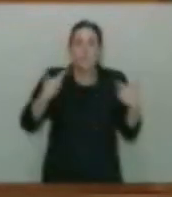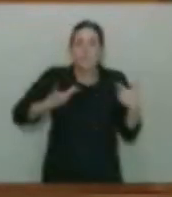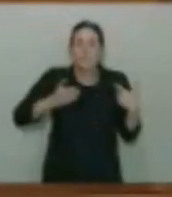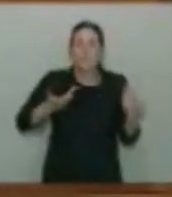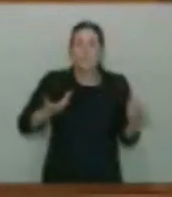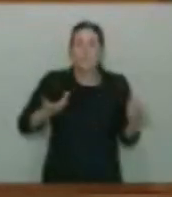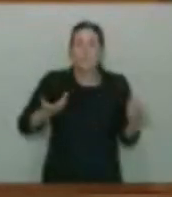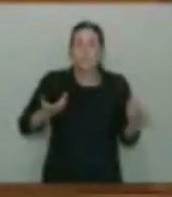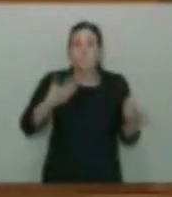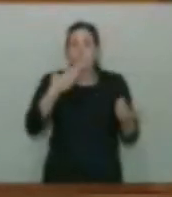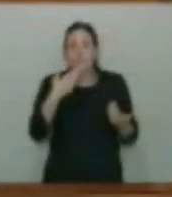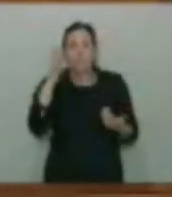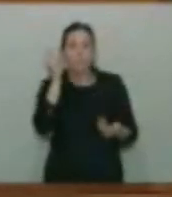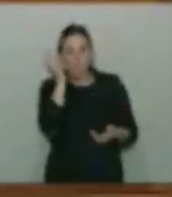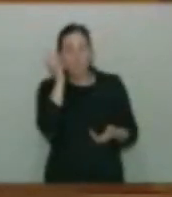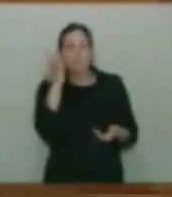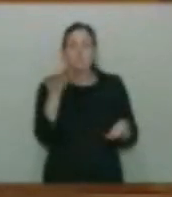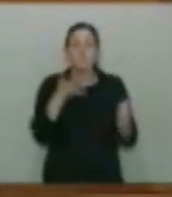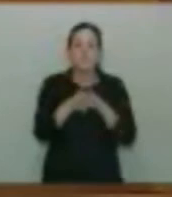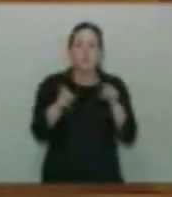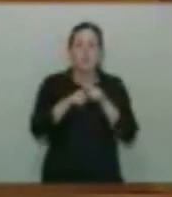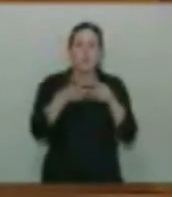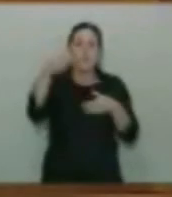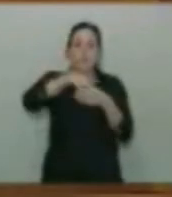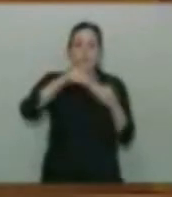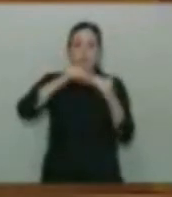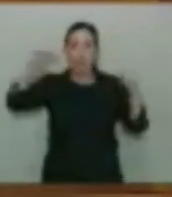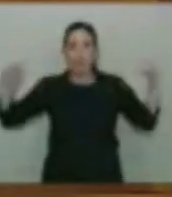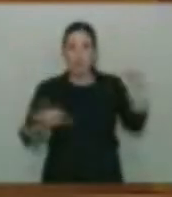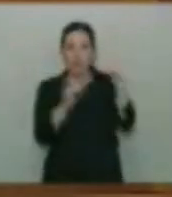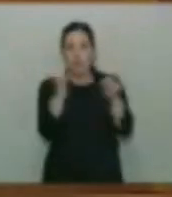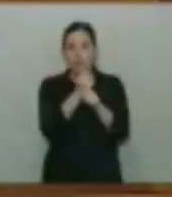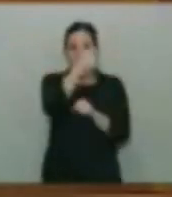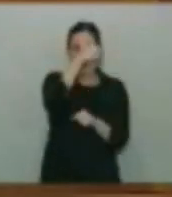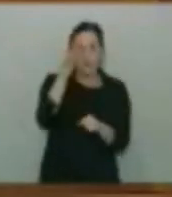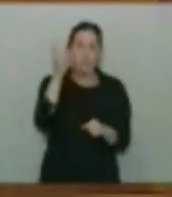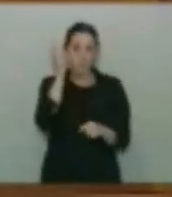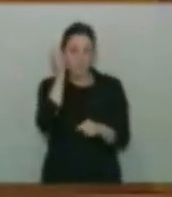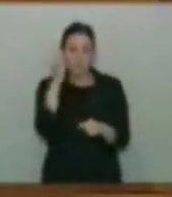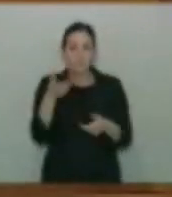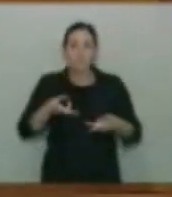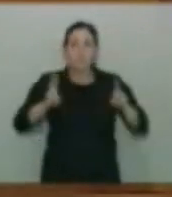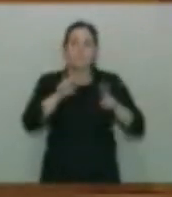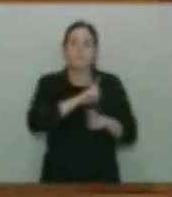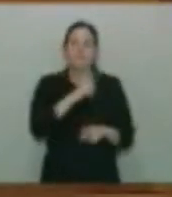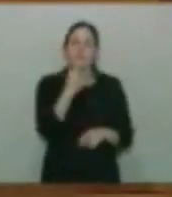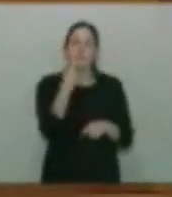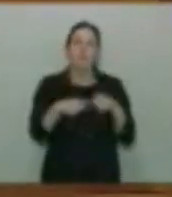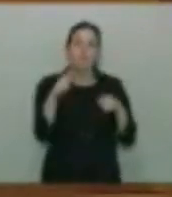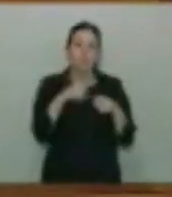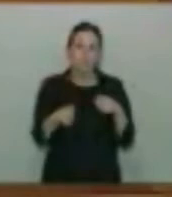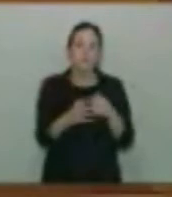mujeres, están en el origen de buena parte de las desigualdades laborales entre hombres y mujeres. Y permítanme que les diga una cosa, yo